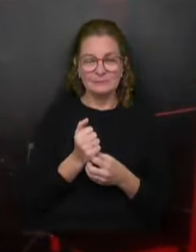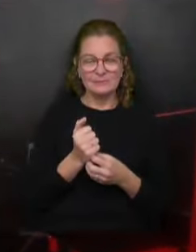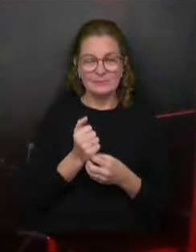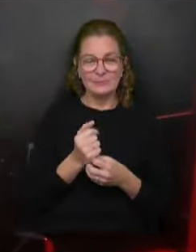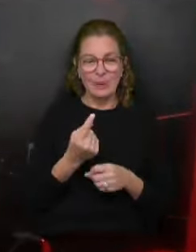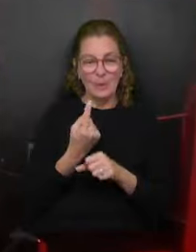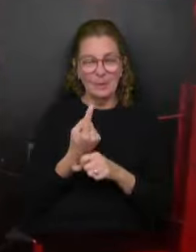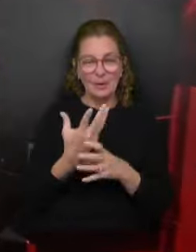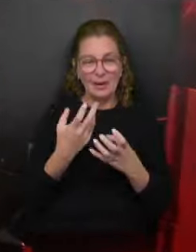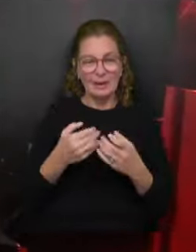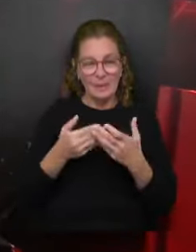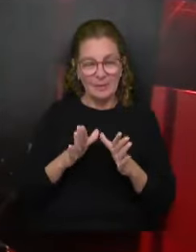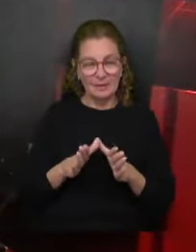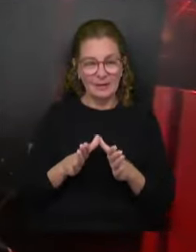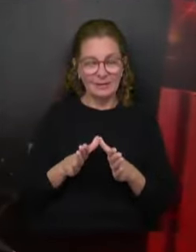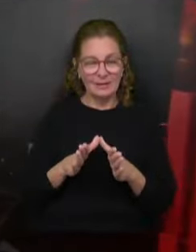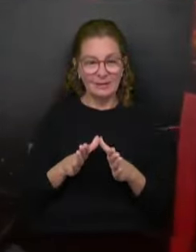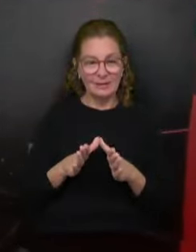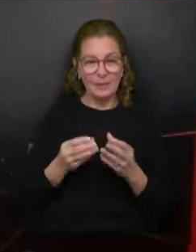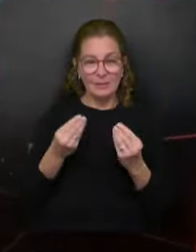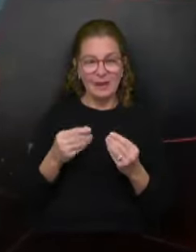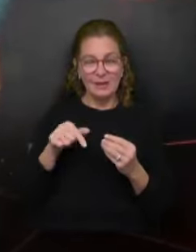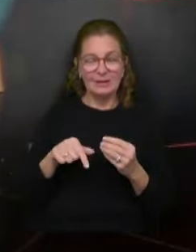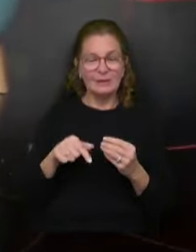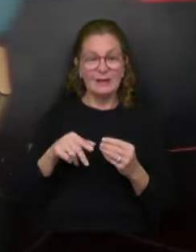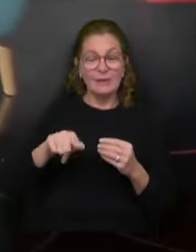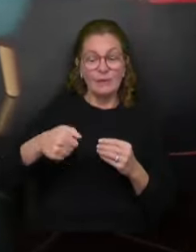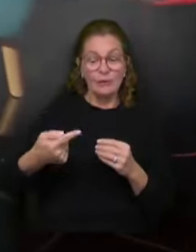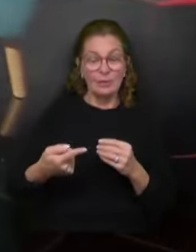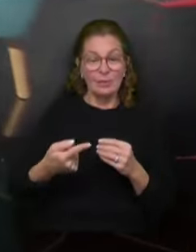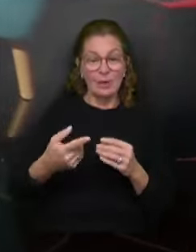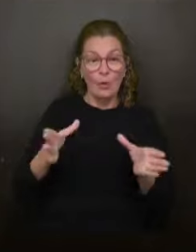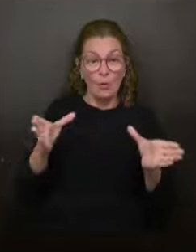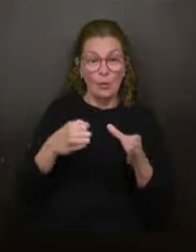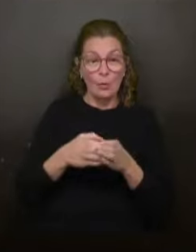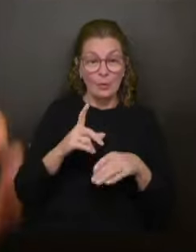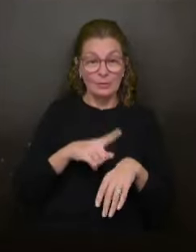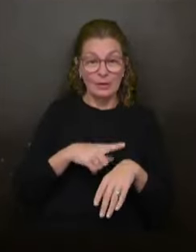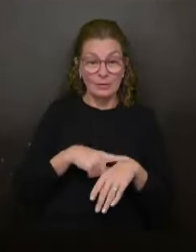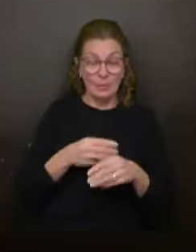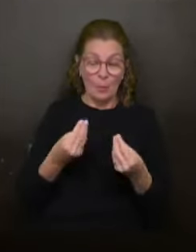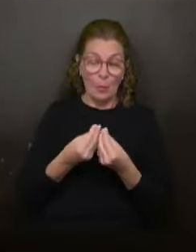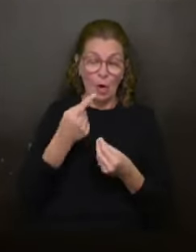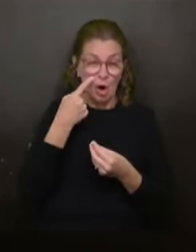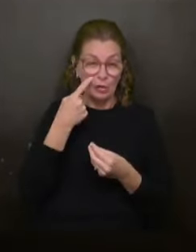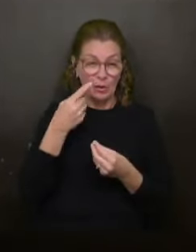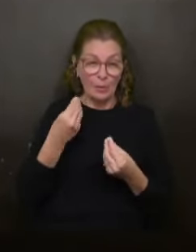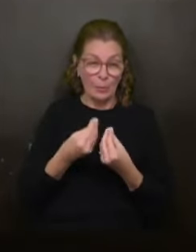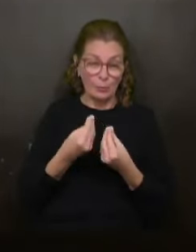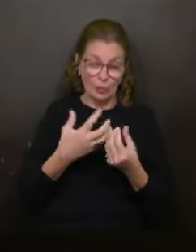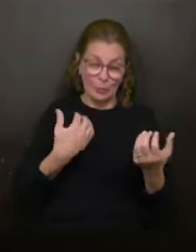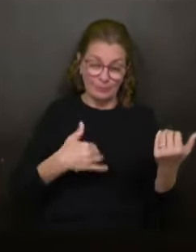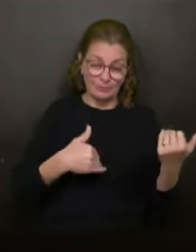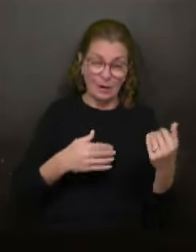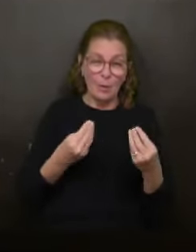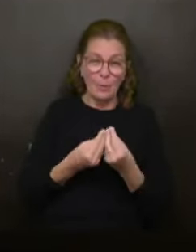Lo primero con lo que quería arrancar es por lo que va a pasar este fin de semana, porque es una banda que con tanto tiempo y popularidad ha tocado en muchísimos lugares.